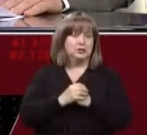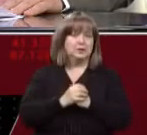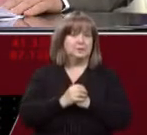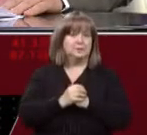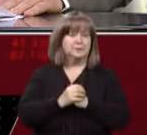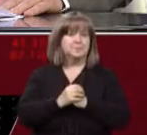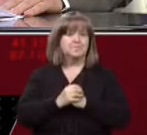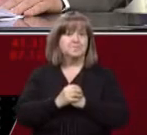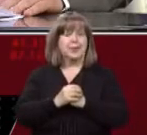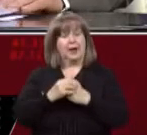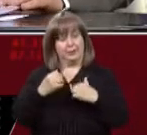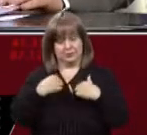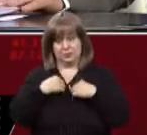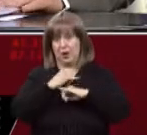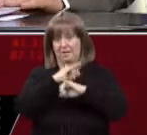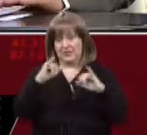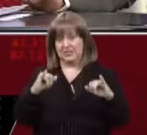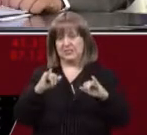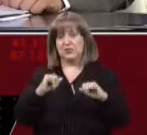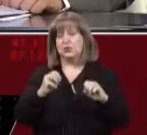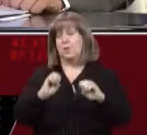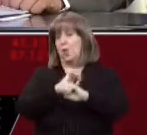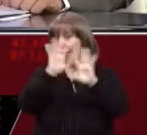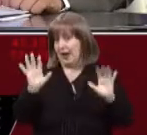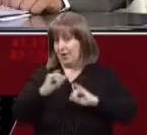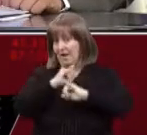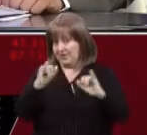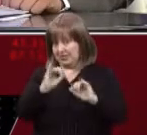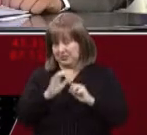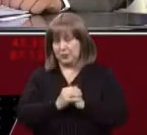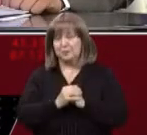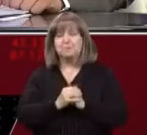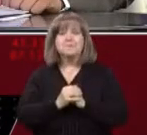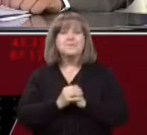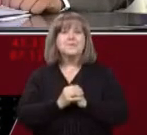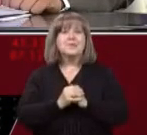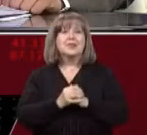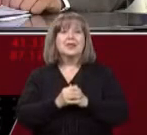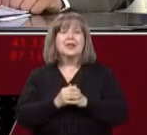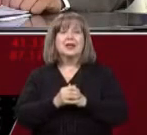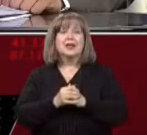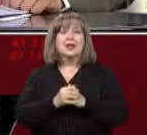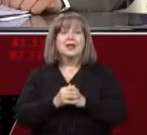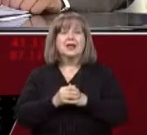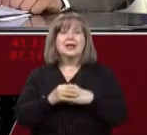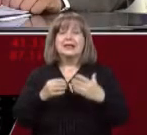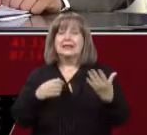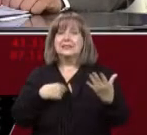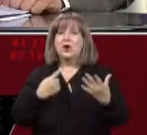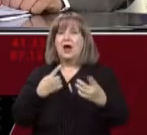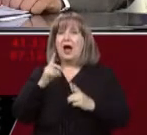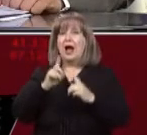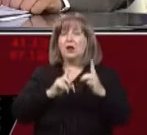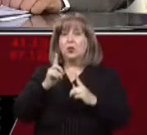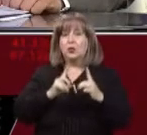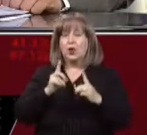Mira, voy a ser muy, muy claro y políticamente incorrecto. Uh-huh. Se cuestionan